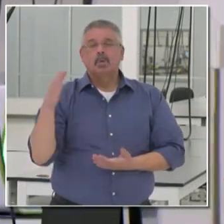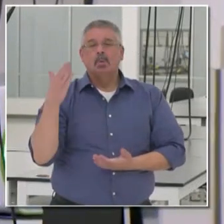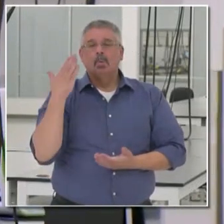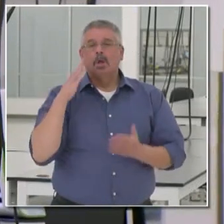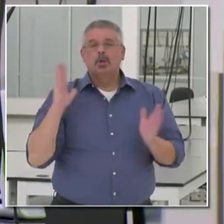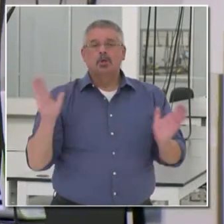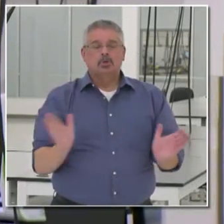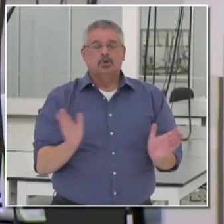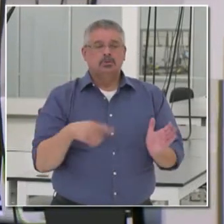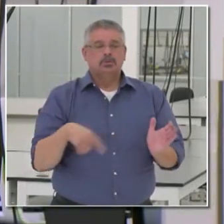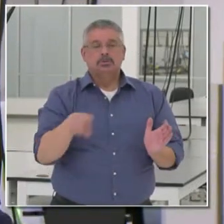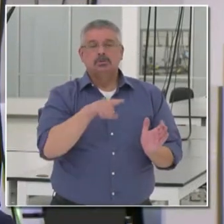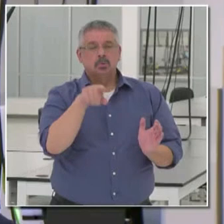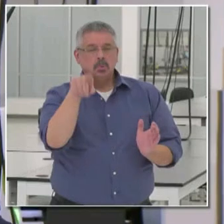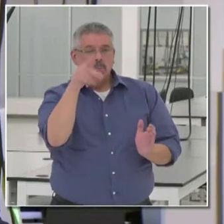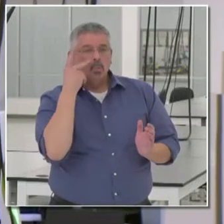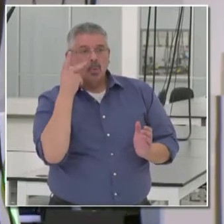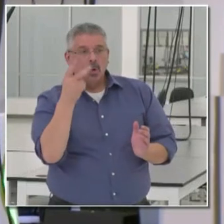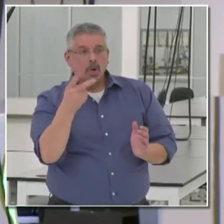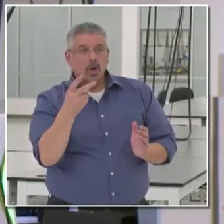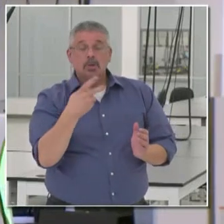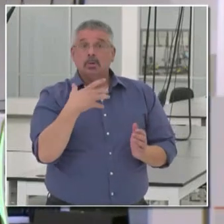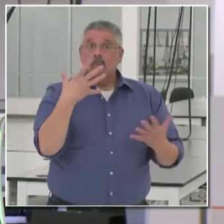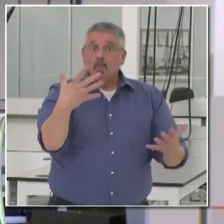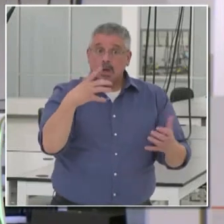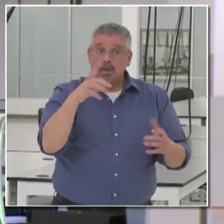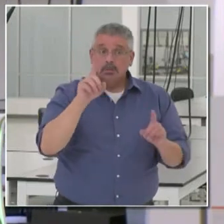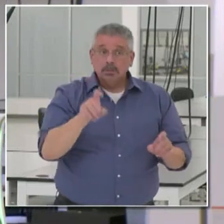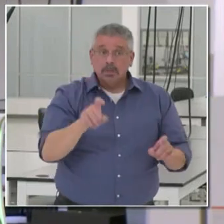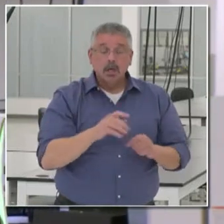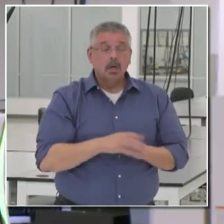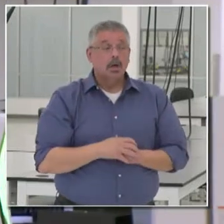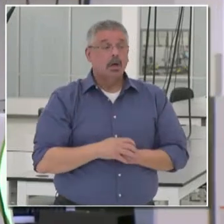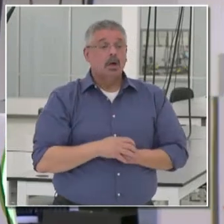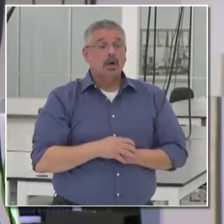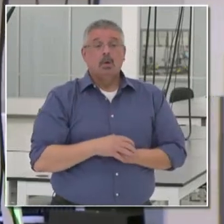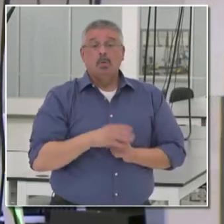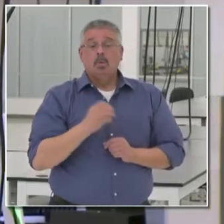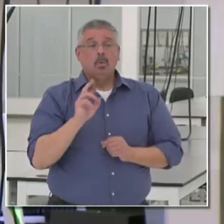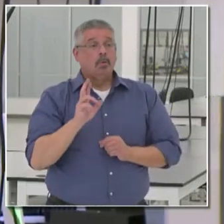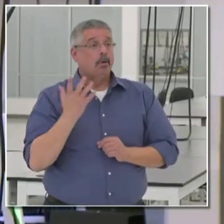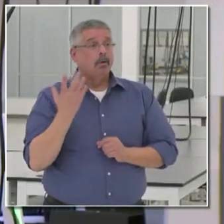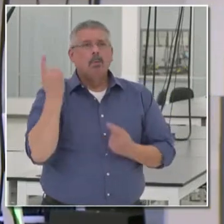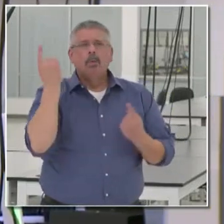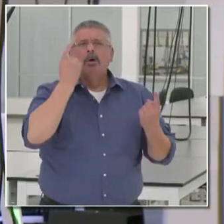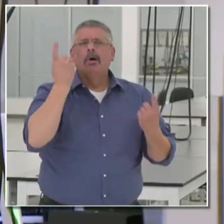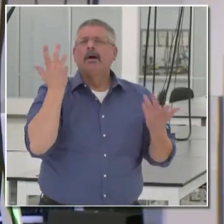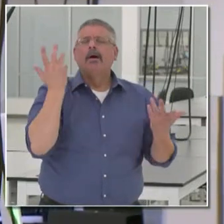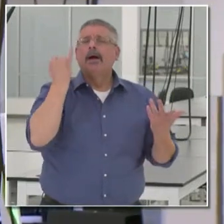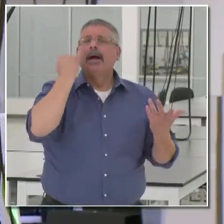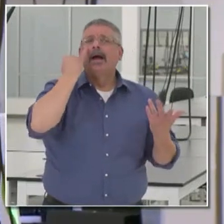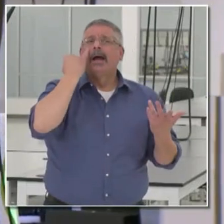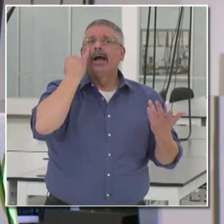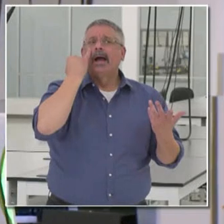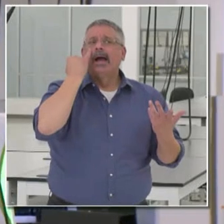una nota quiero alentar a los que están mirando que la mejor manera de obtener una prueba diagnóstica es